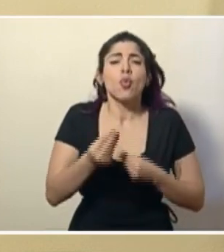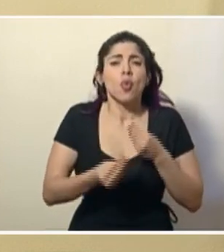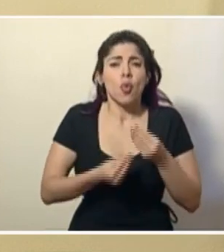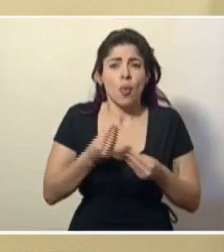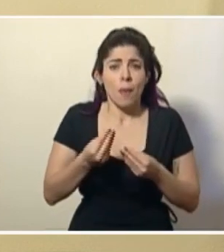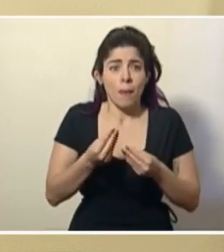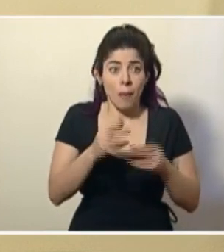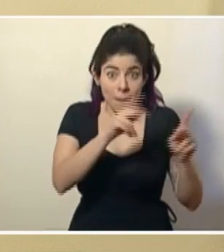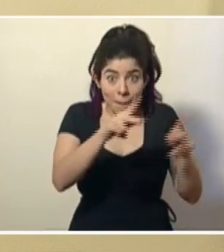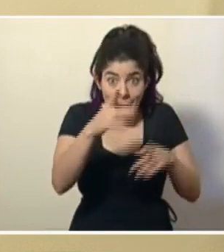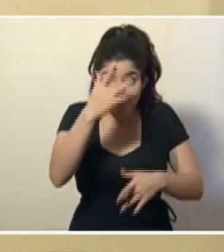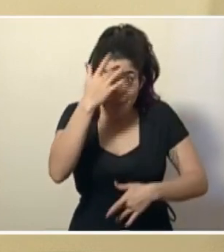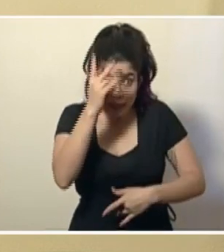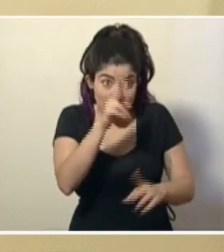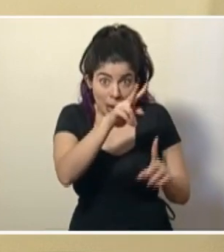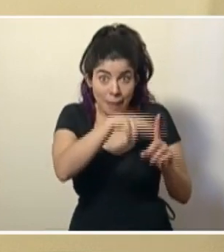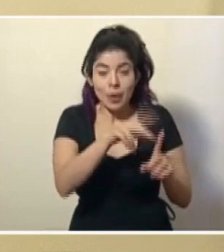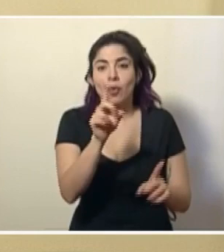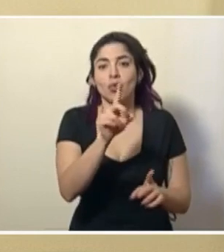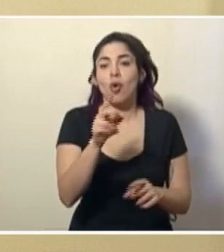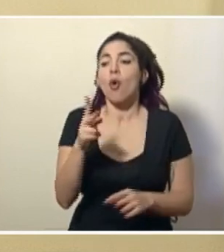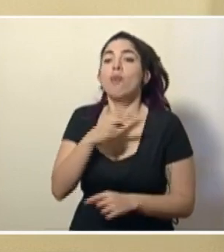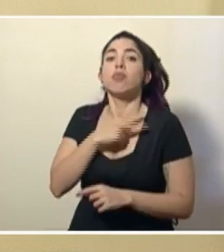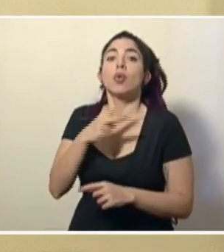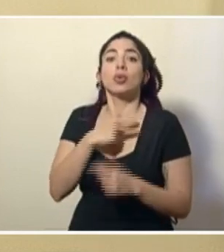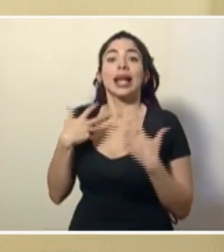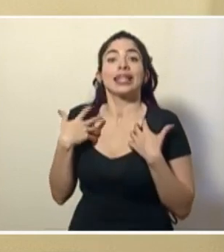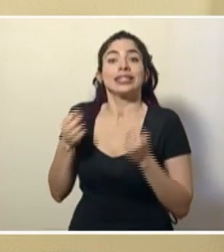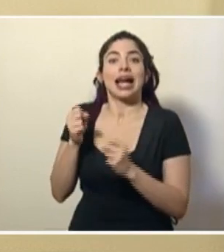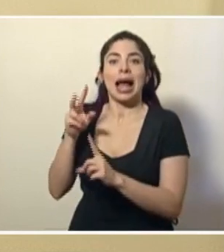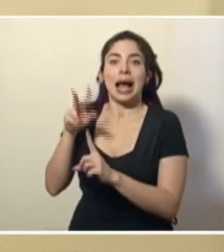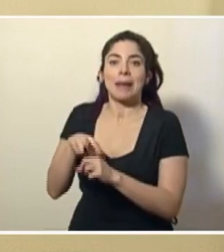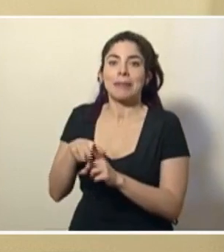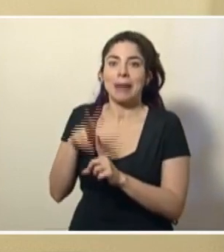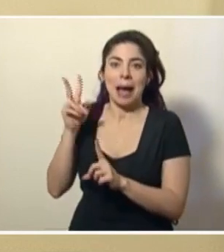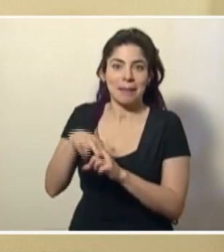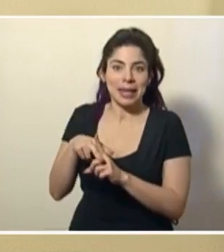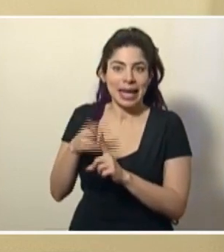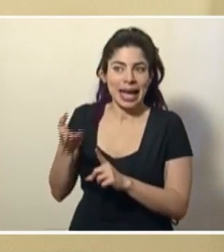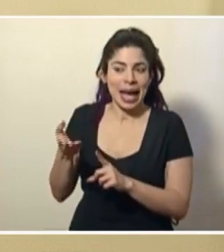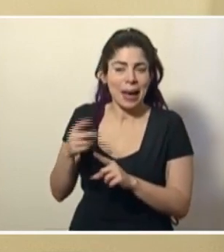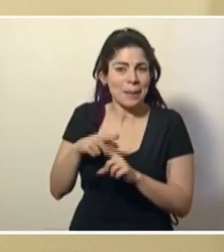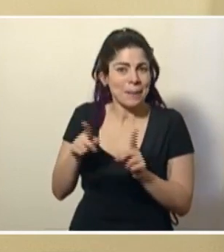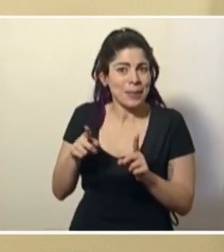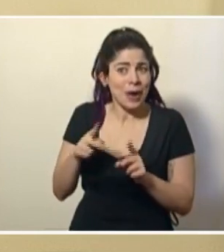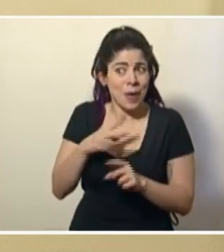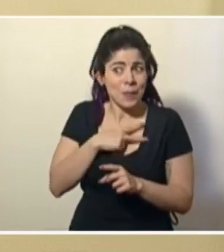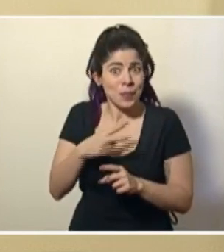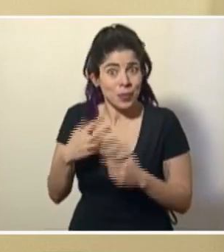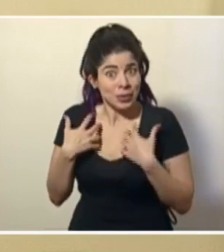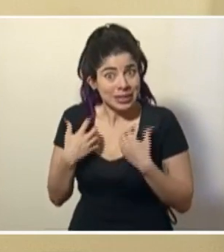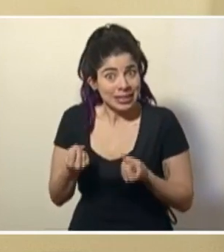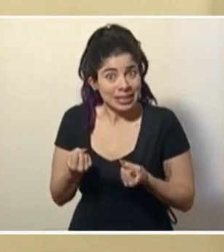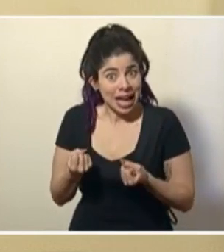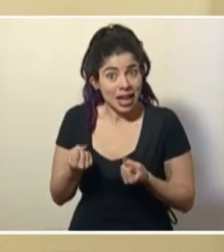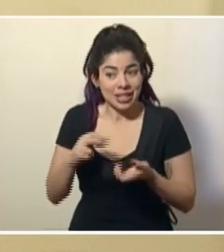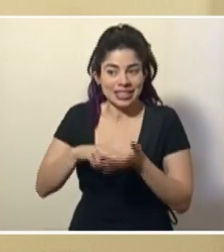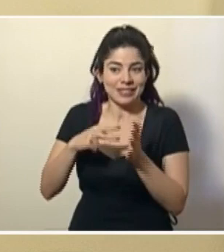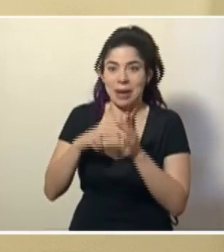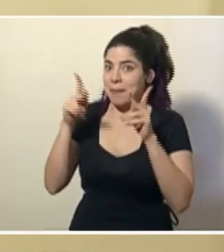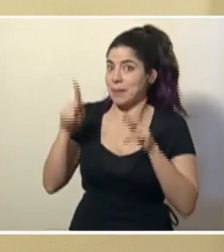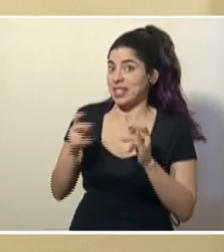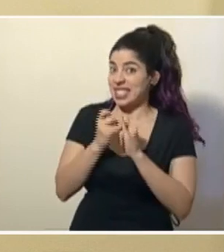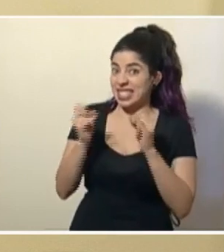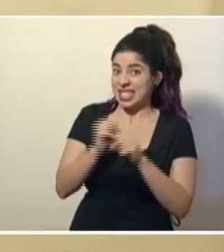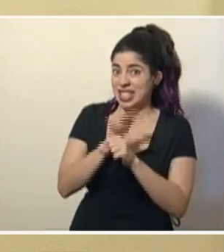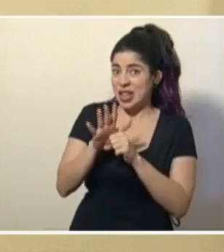realizan no en pacientes, sino en voluntarios sanos. Y en voluntarios sanos, básicamente personas que no tienen